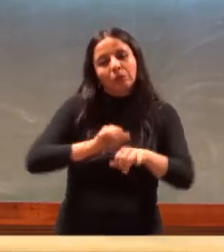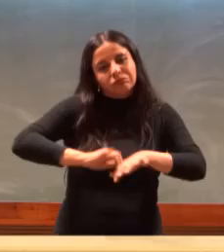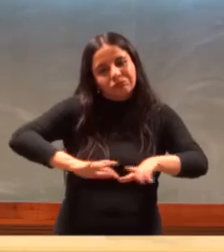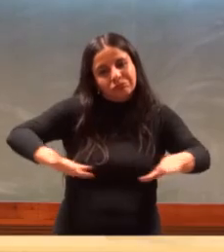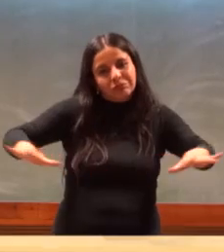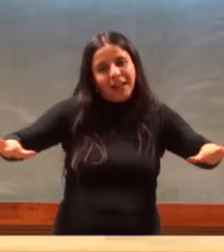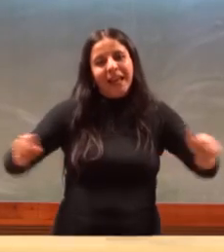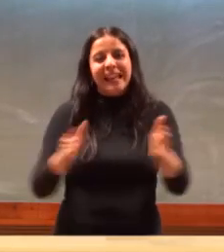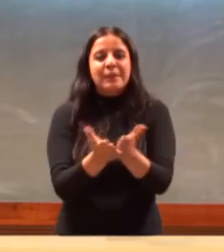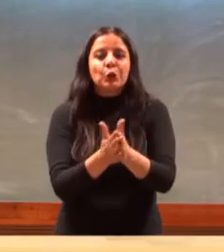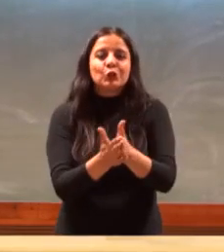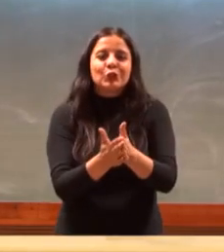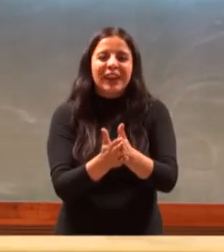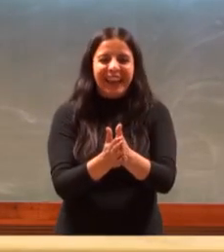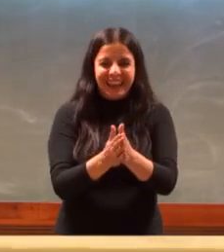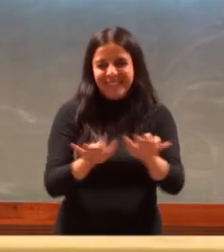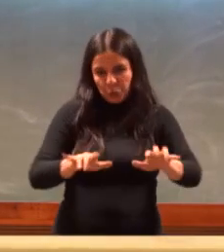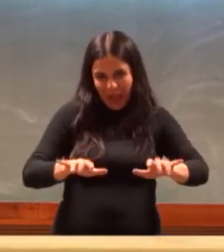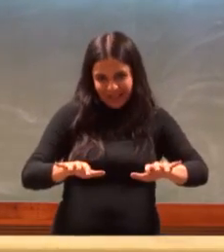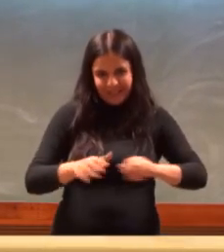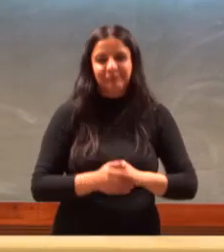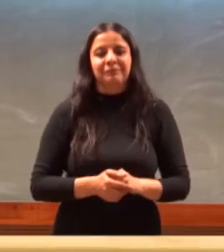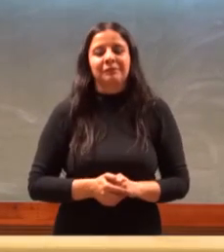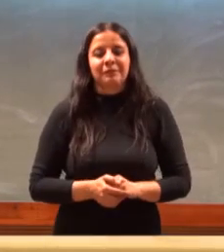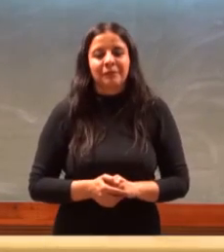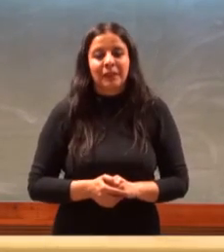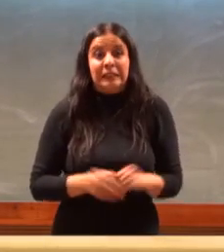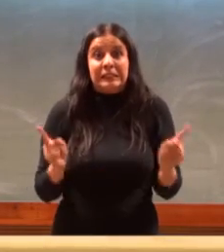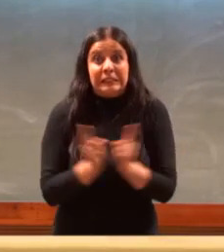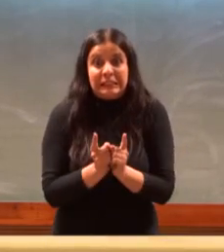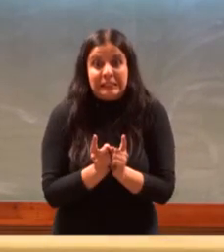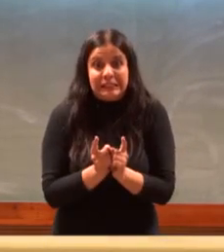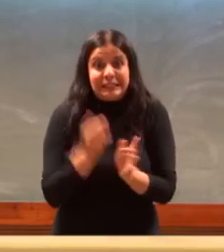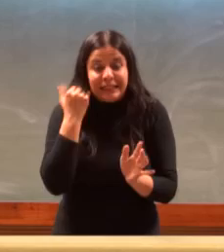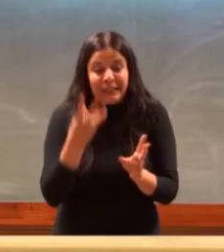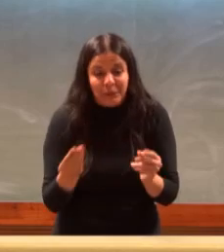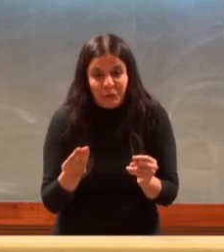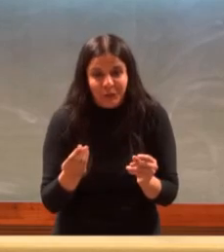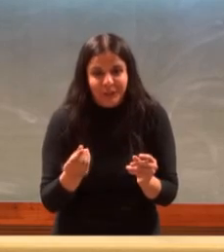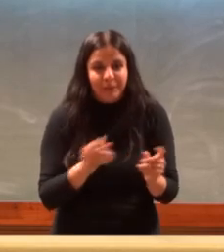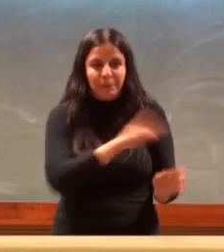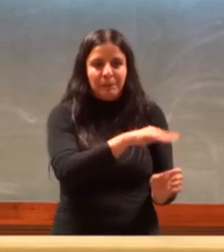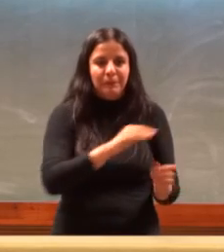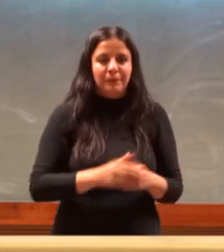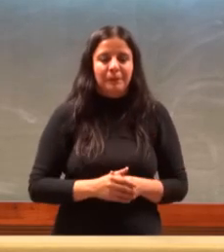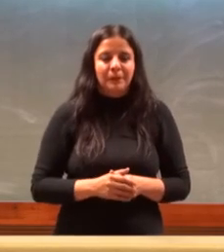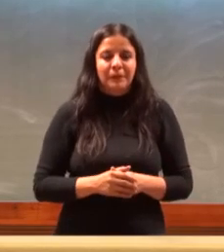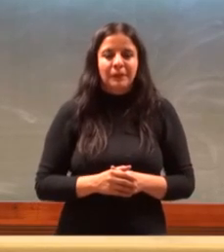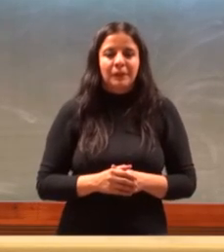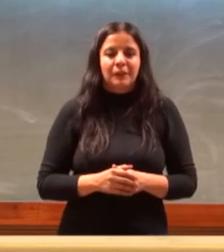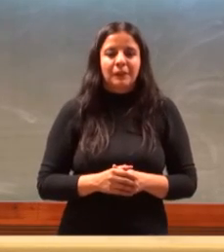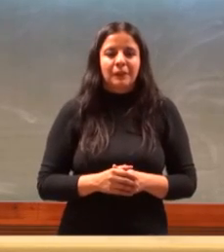investigación de publicación Perdón en síntesis Perdón este es el mío lo que queremos es fortalecer la investigación de distintas